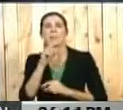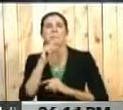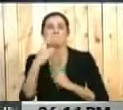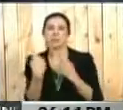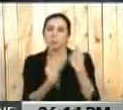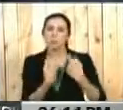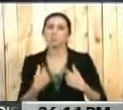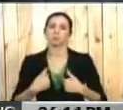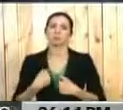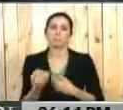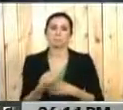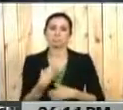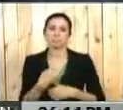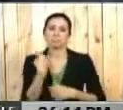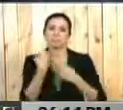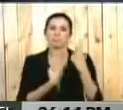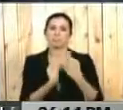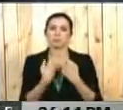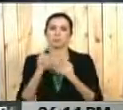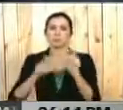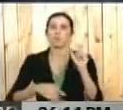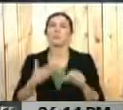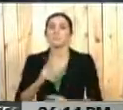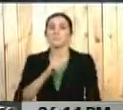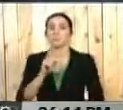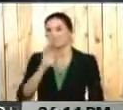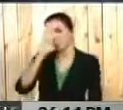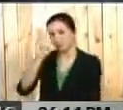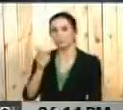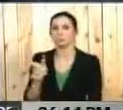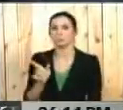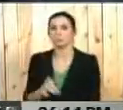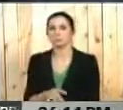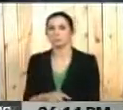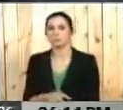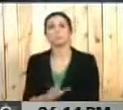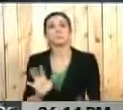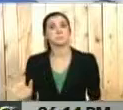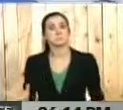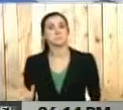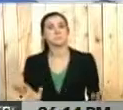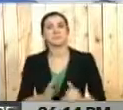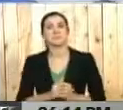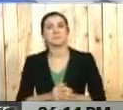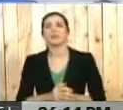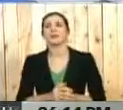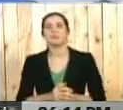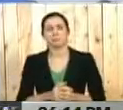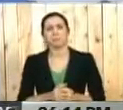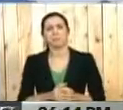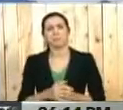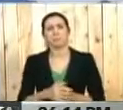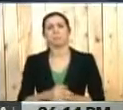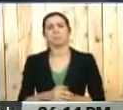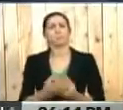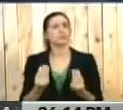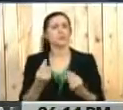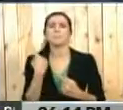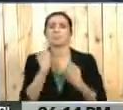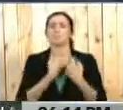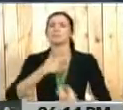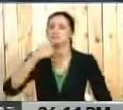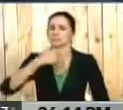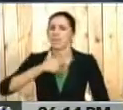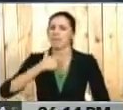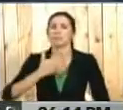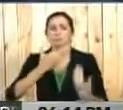preguntas, algunas... La gente puede preguntarle directamente. Algunas no tan santas, pero la inmensa mayoría son preguntas muy serias,